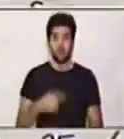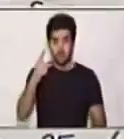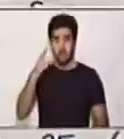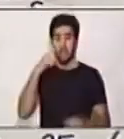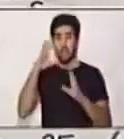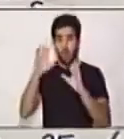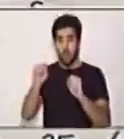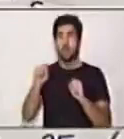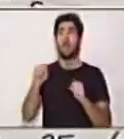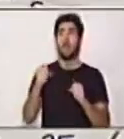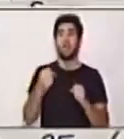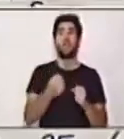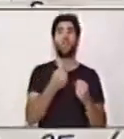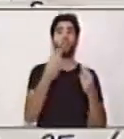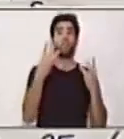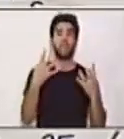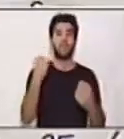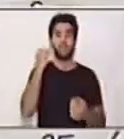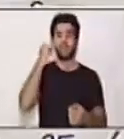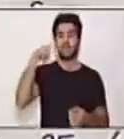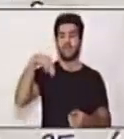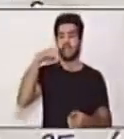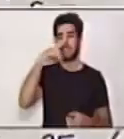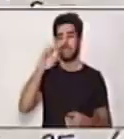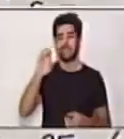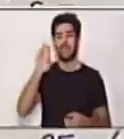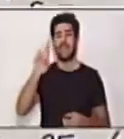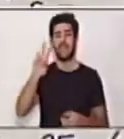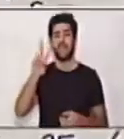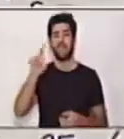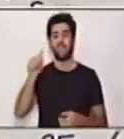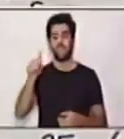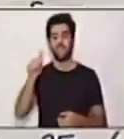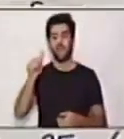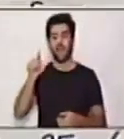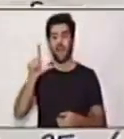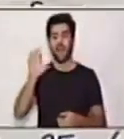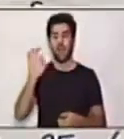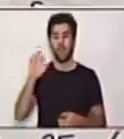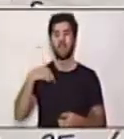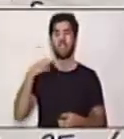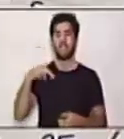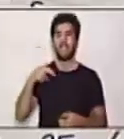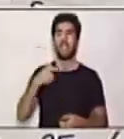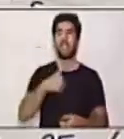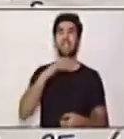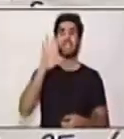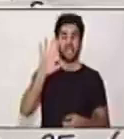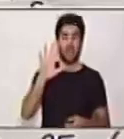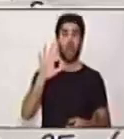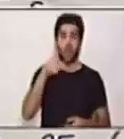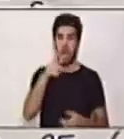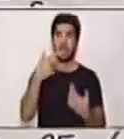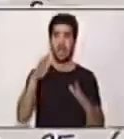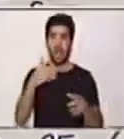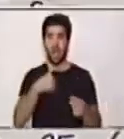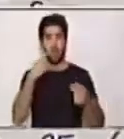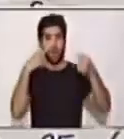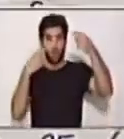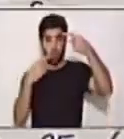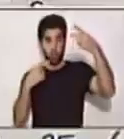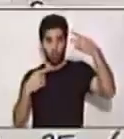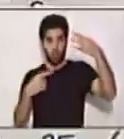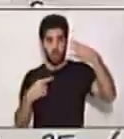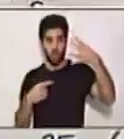¿Cuántos intervalos deseábamos de trabajo? 5. Y tenemos esos 5 intervalos acá. 1, 2,